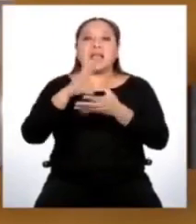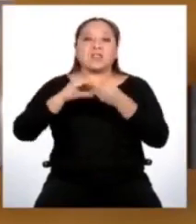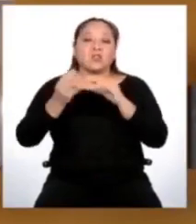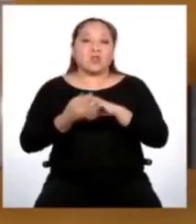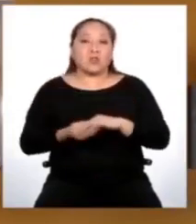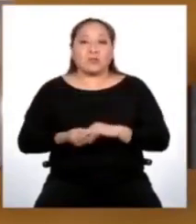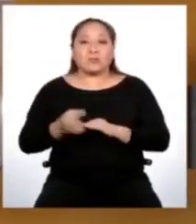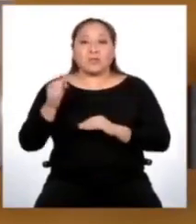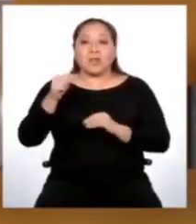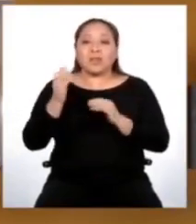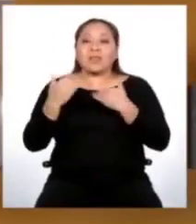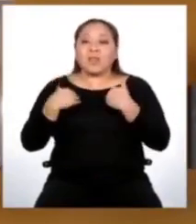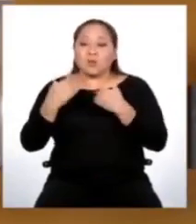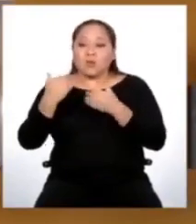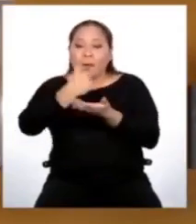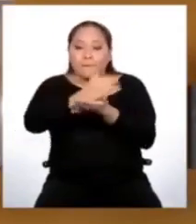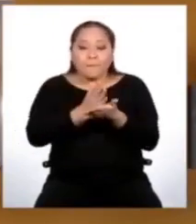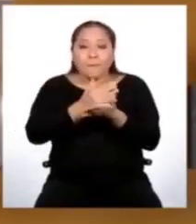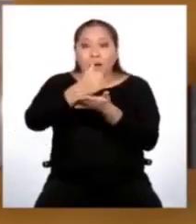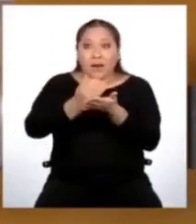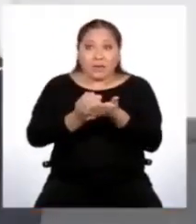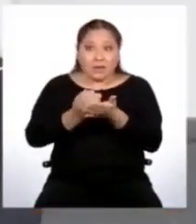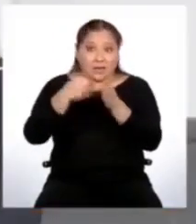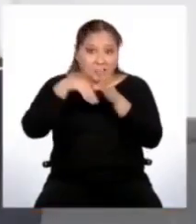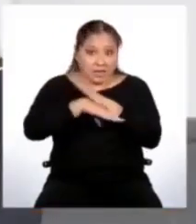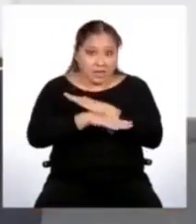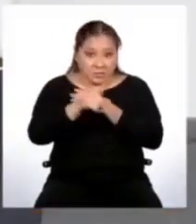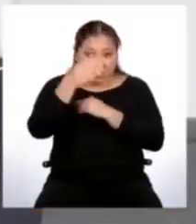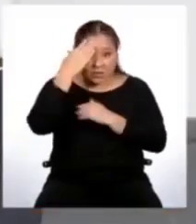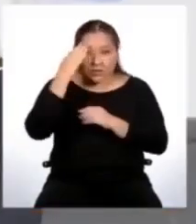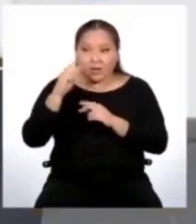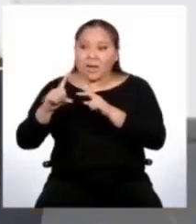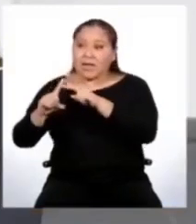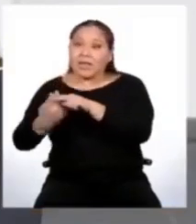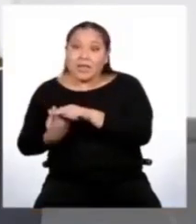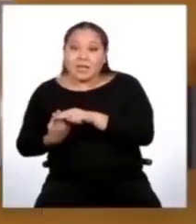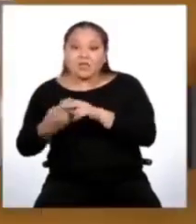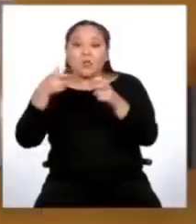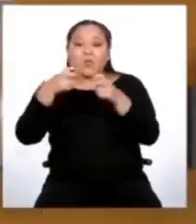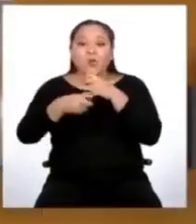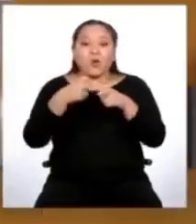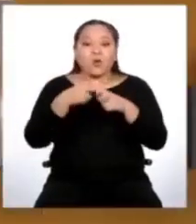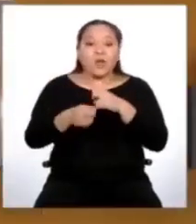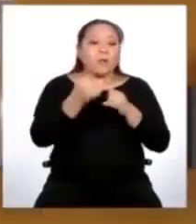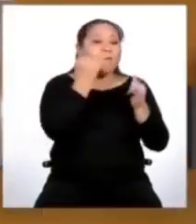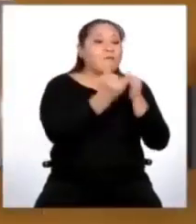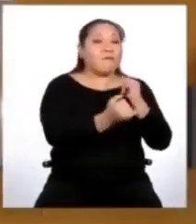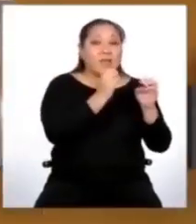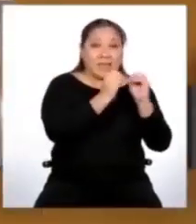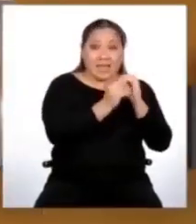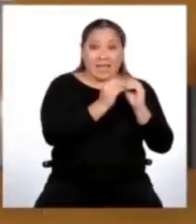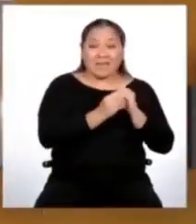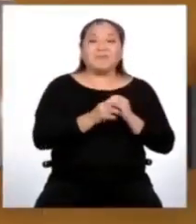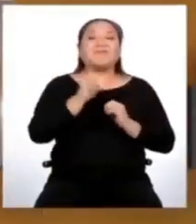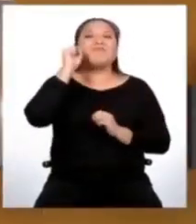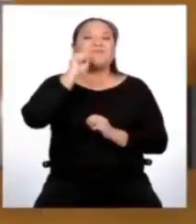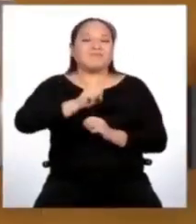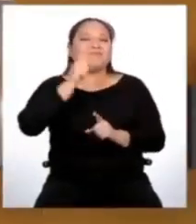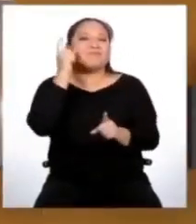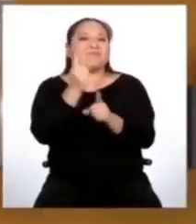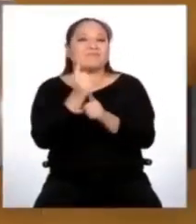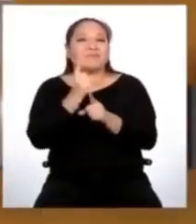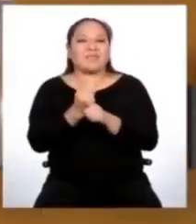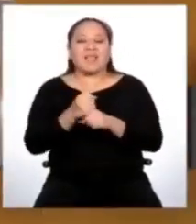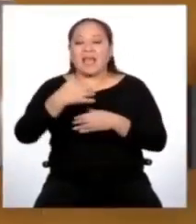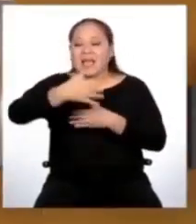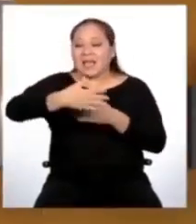teatral consta de una estructura interna. ¿Sabes cuál es? Inicio, nudo y desenlace. Exacto, Yanira, pero además de estructura,